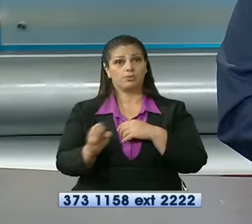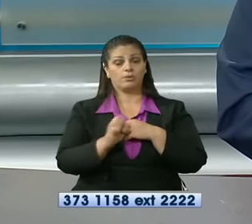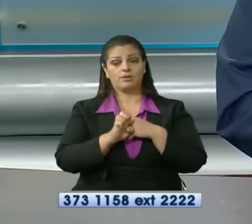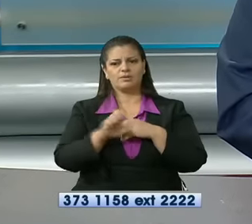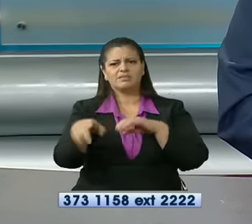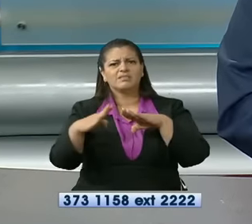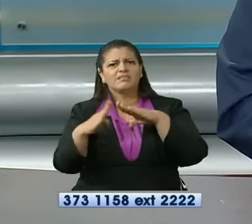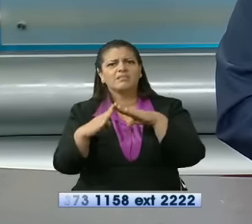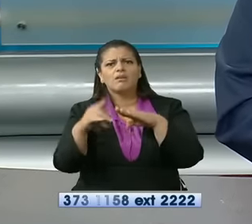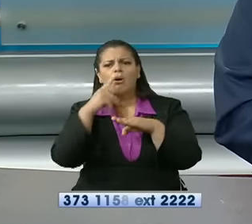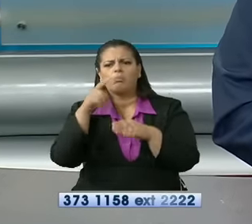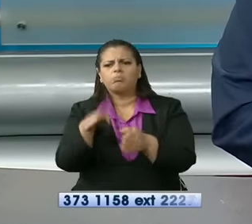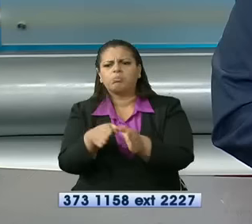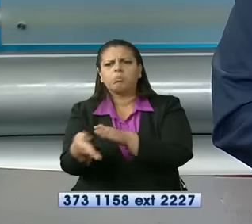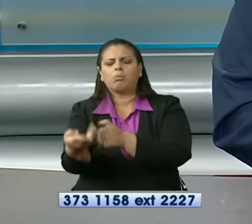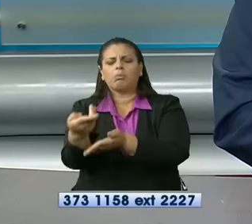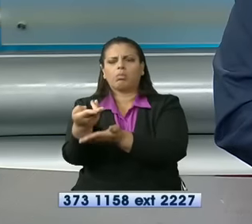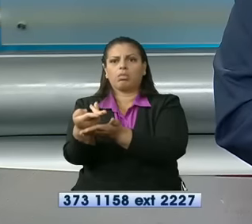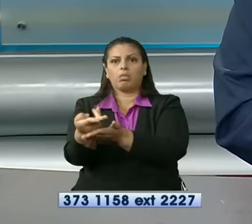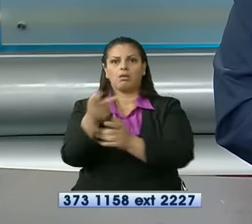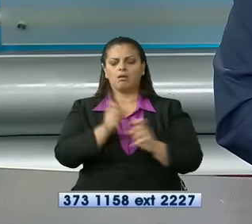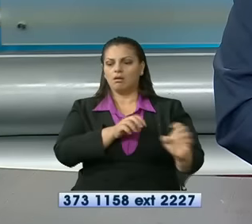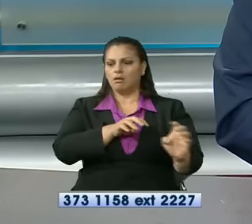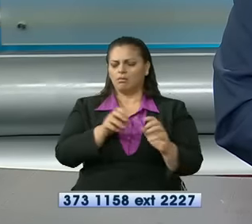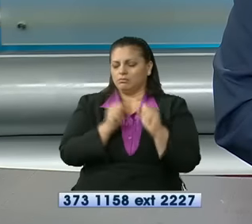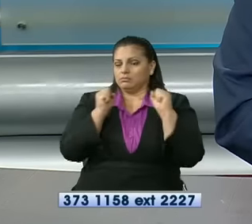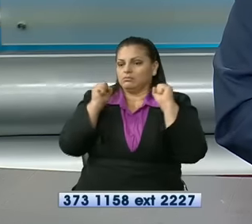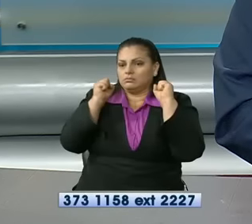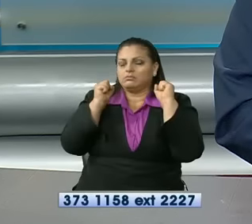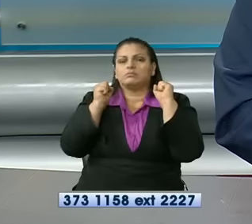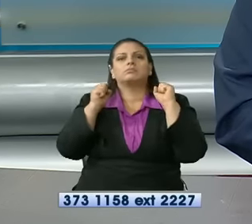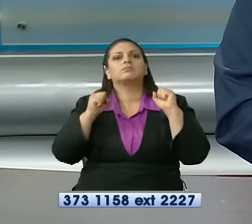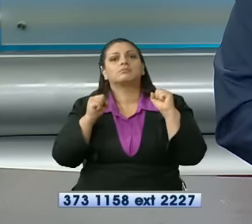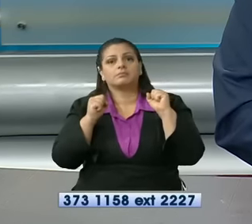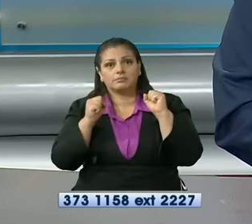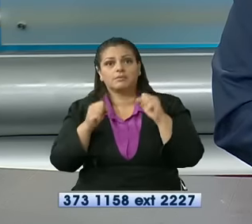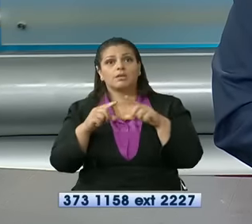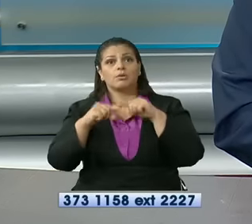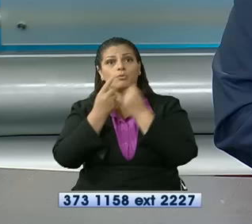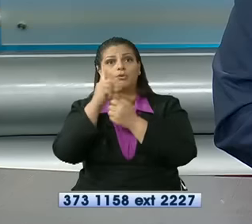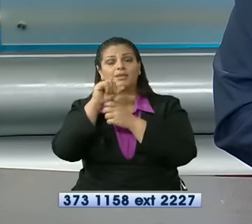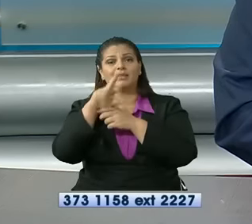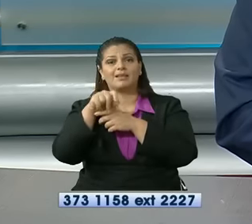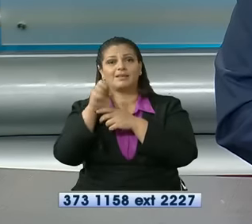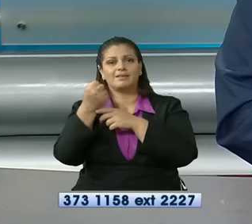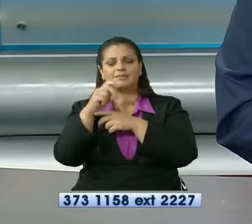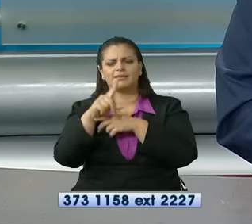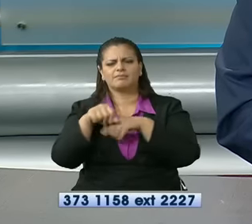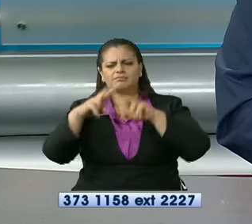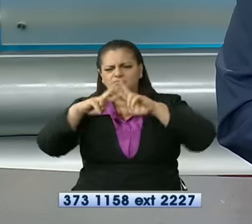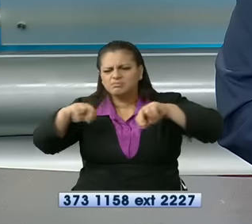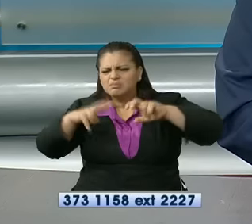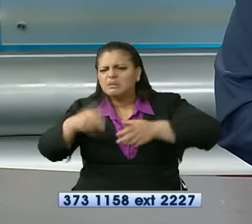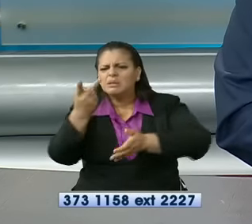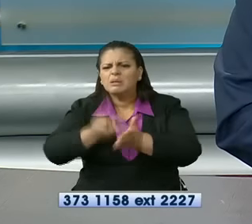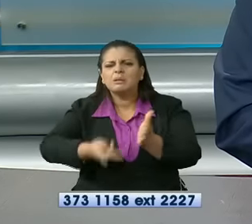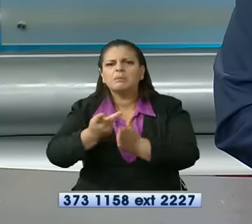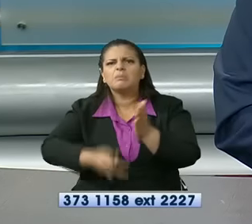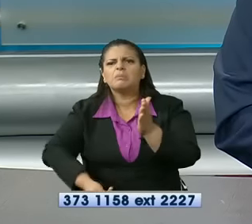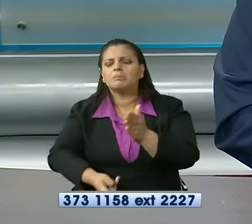asombrados, asustados, preocupados por lo que ha sucedido con su vecino, mientras que la DINASET investiga las causas de su